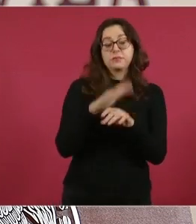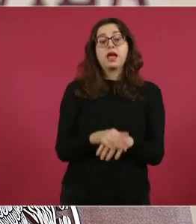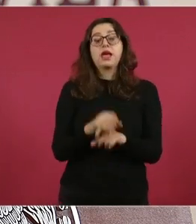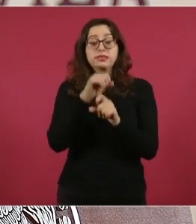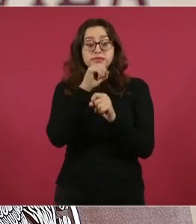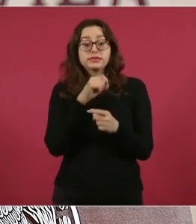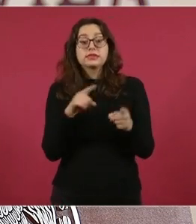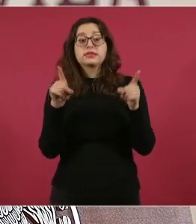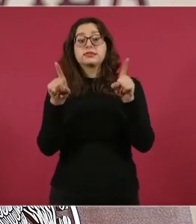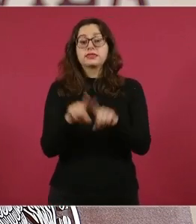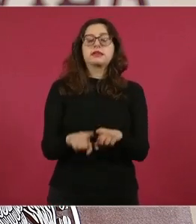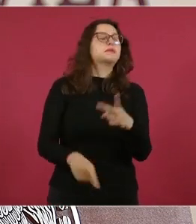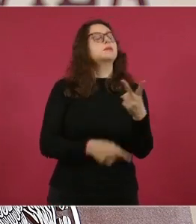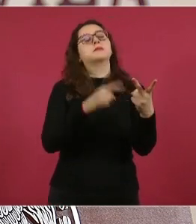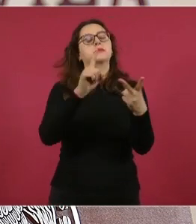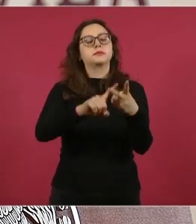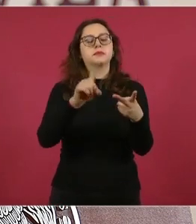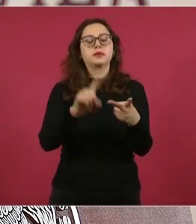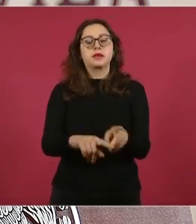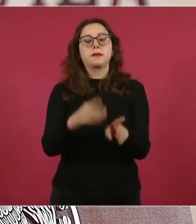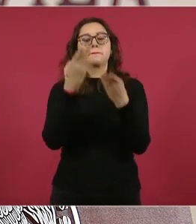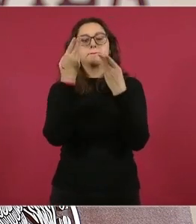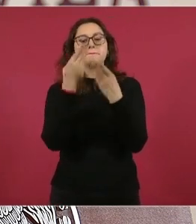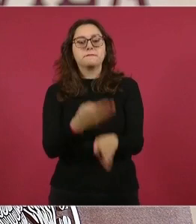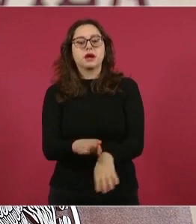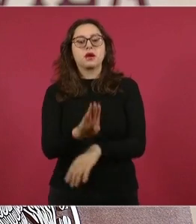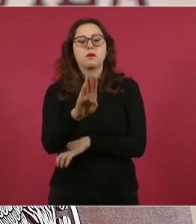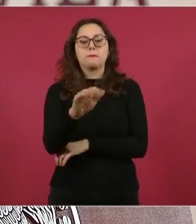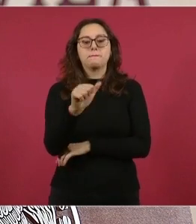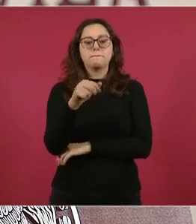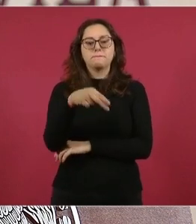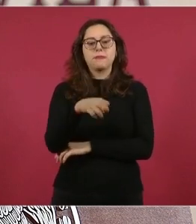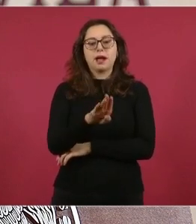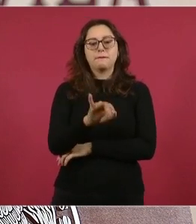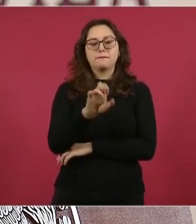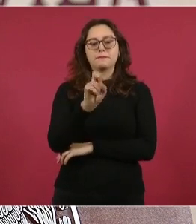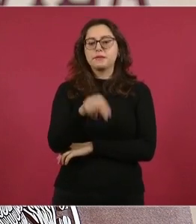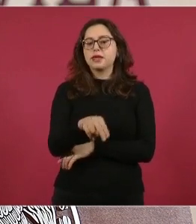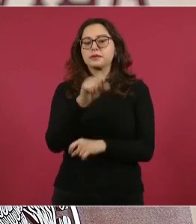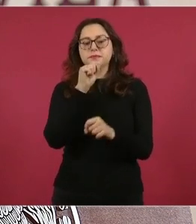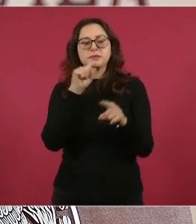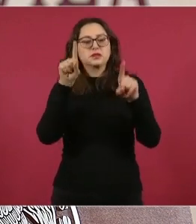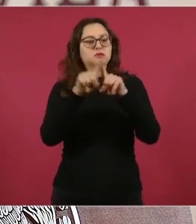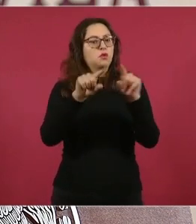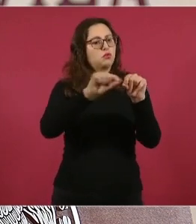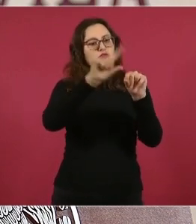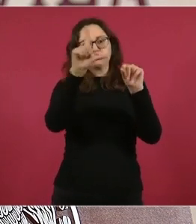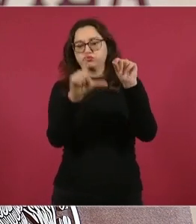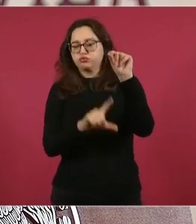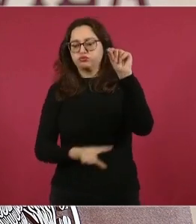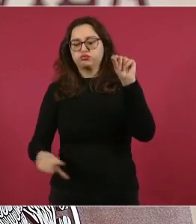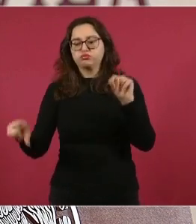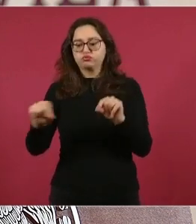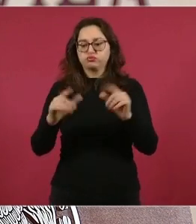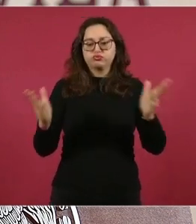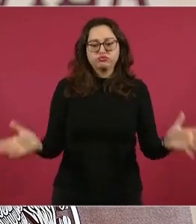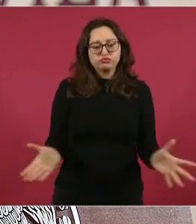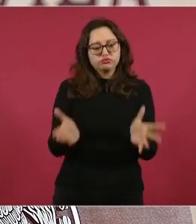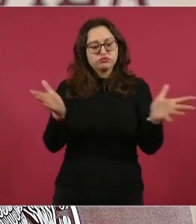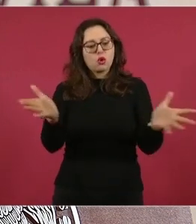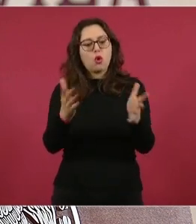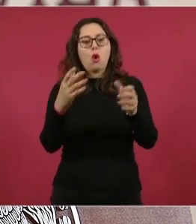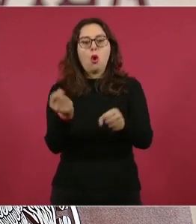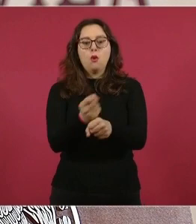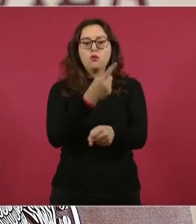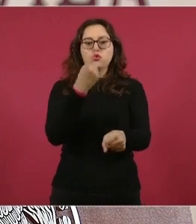en la edificación de bancos del bienestar en, también en todo nuestro país, para tener esa oportunidad o dar al